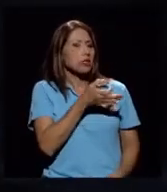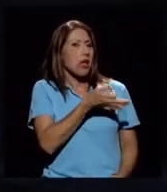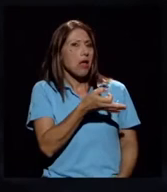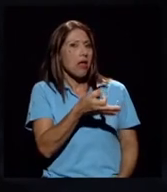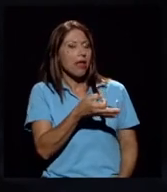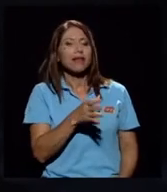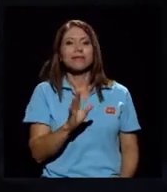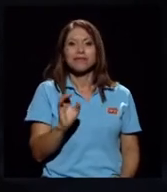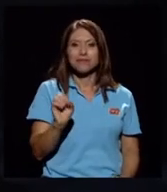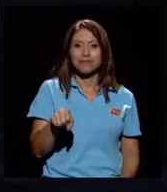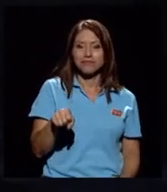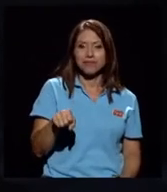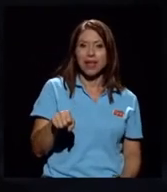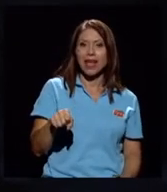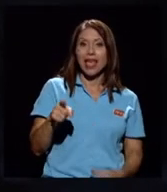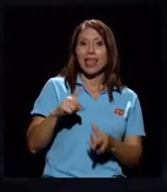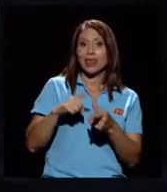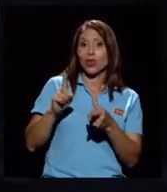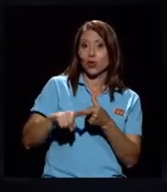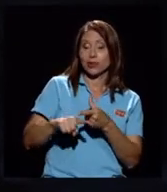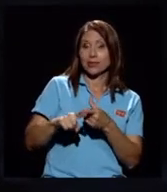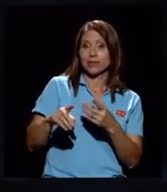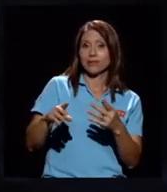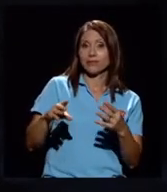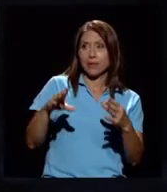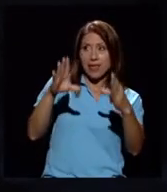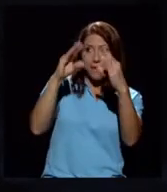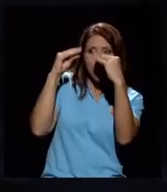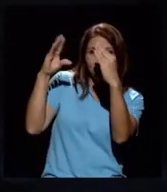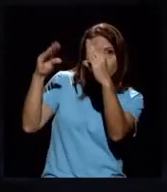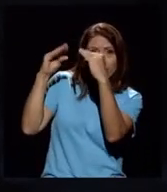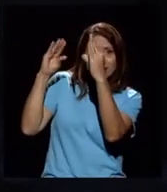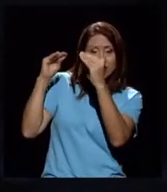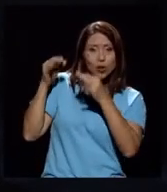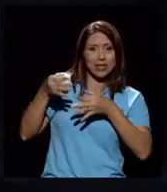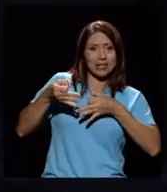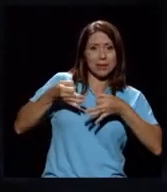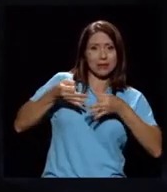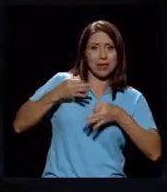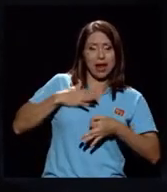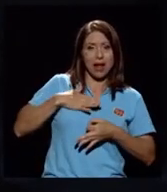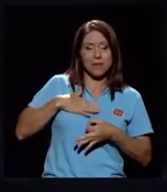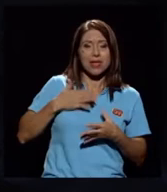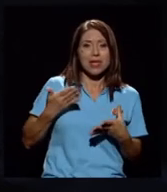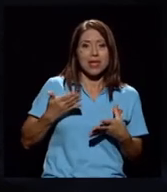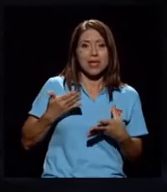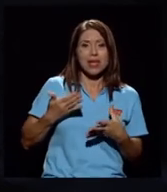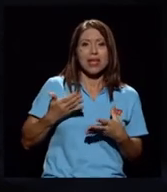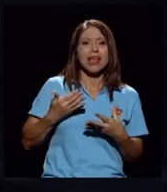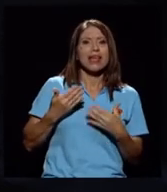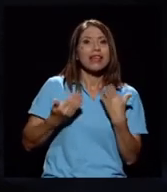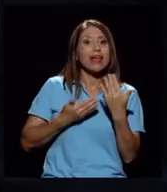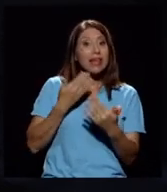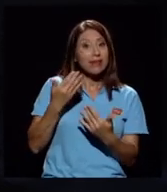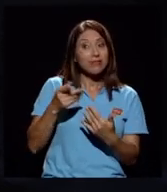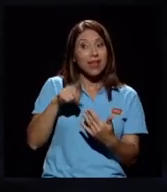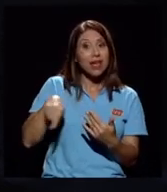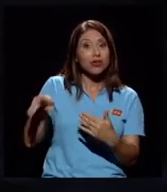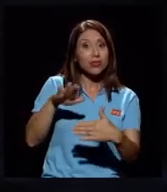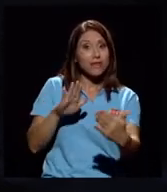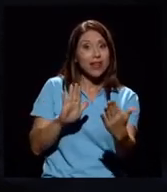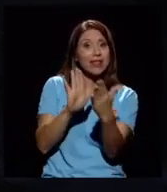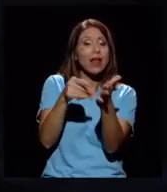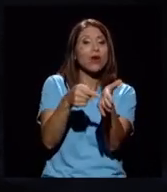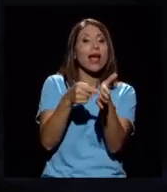a mí informaciones que he podido recibir que se enfrentaron a demandas importantes de parte